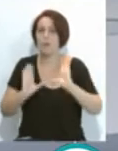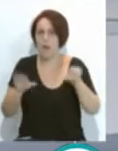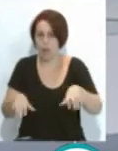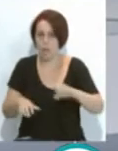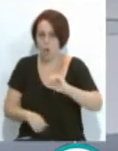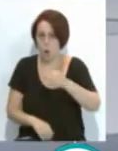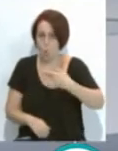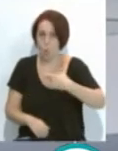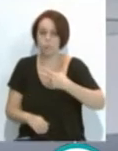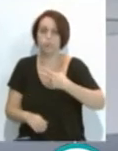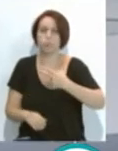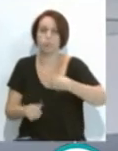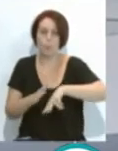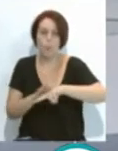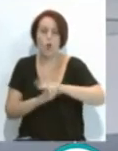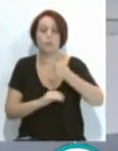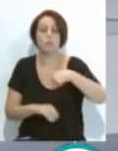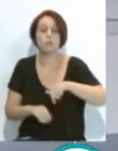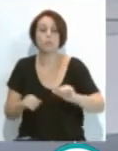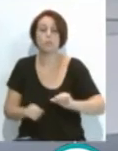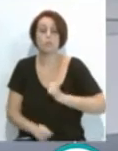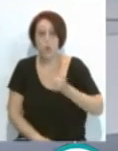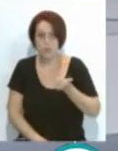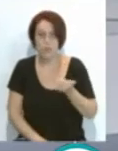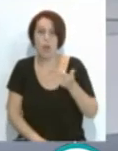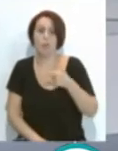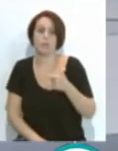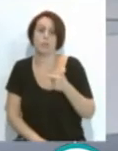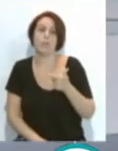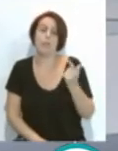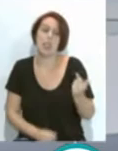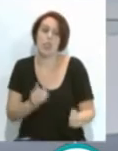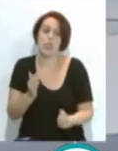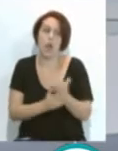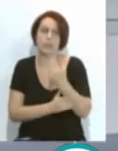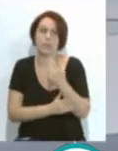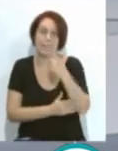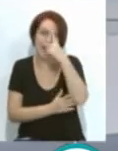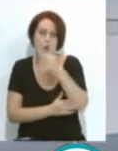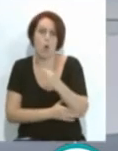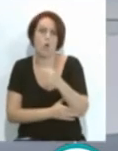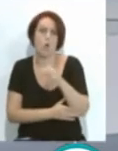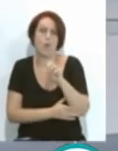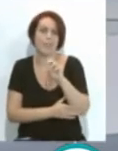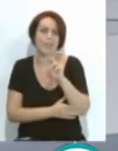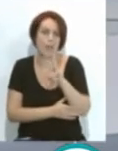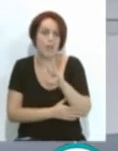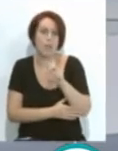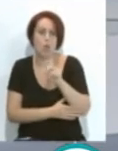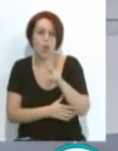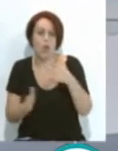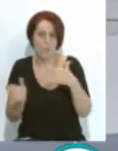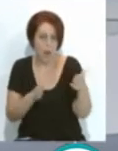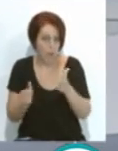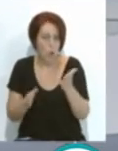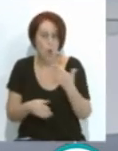hoy hemos tenido la posibilidad, después de aquel día, creo que 12, 13 de marzo, que fue la última